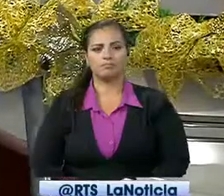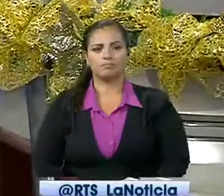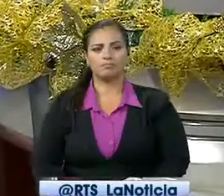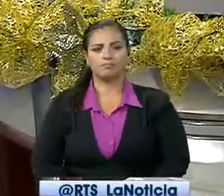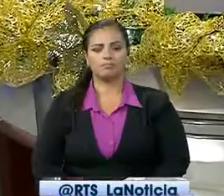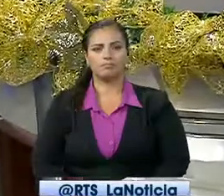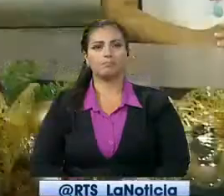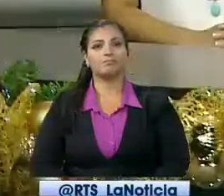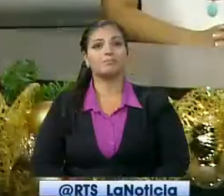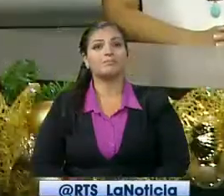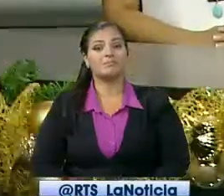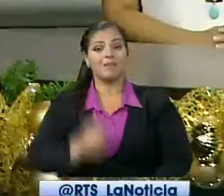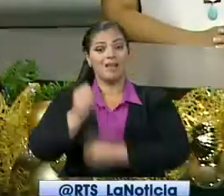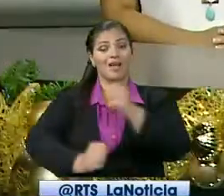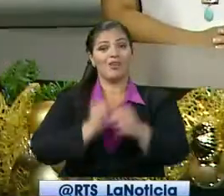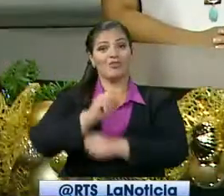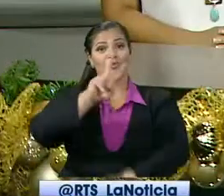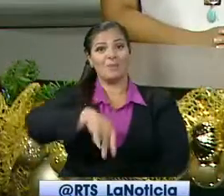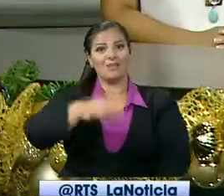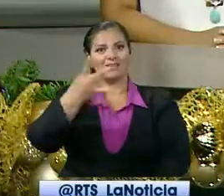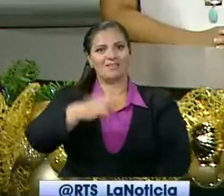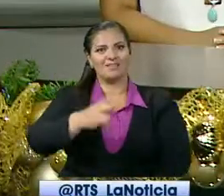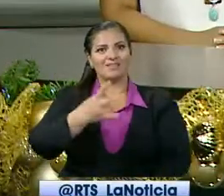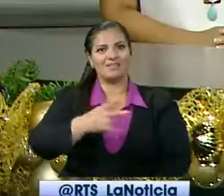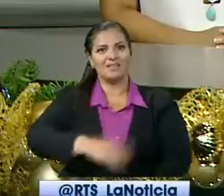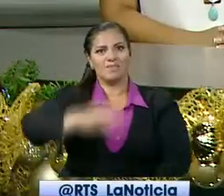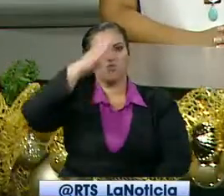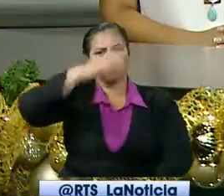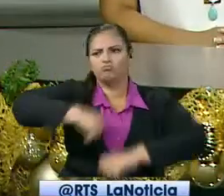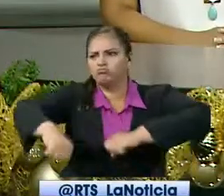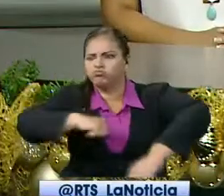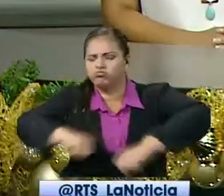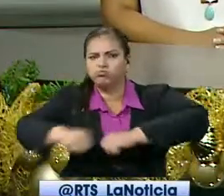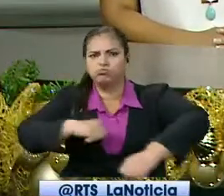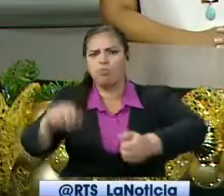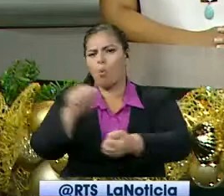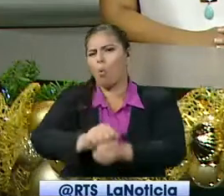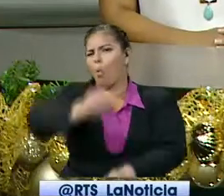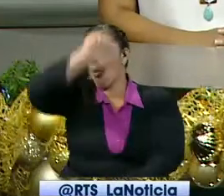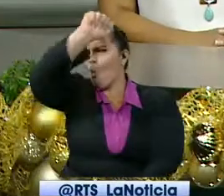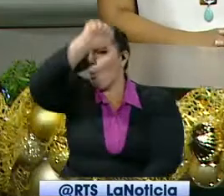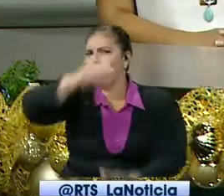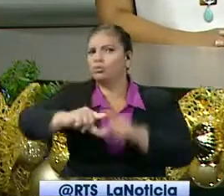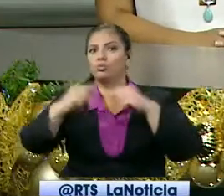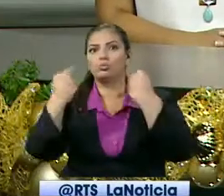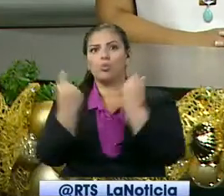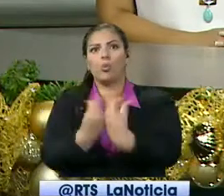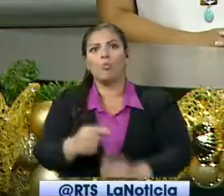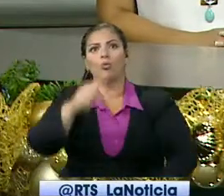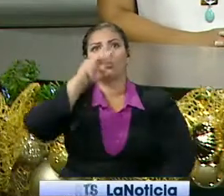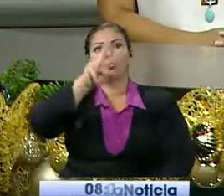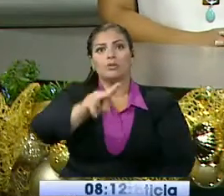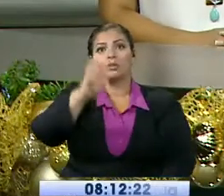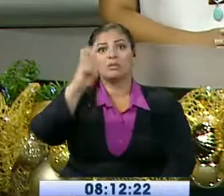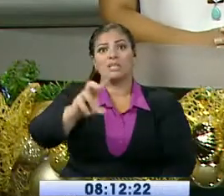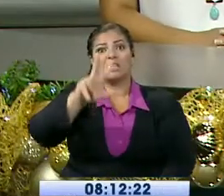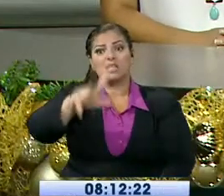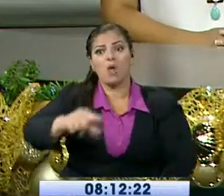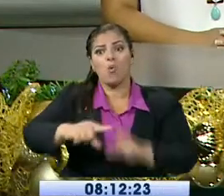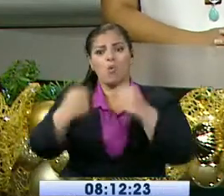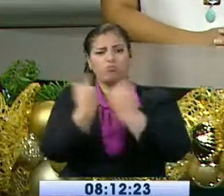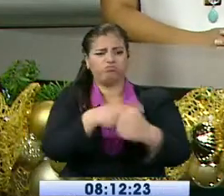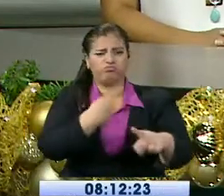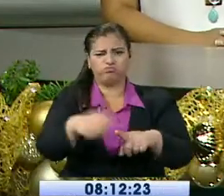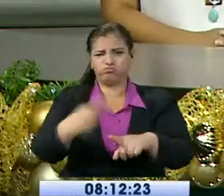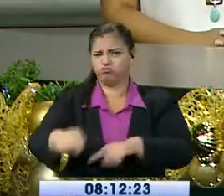Los denominados Fortaleza permitieron desarticular 263 organizaciones delictivas durante 7 meses